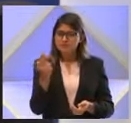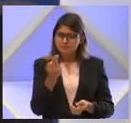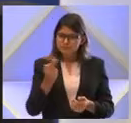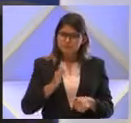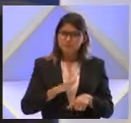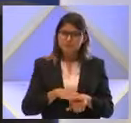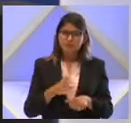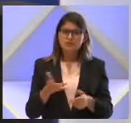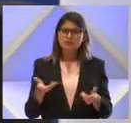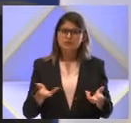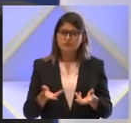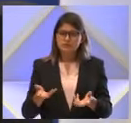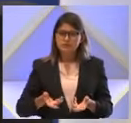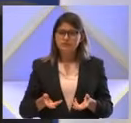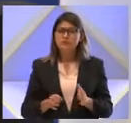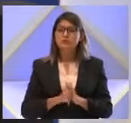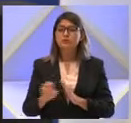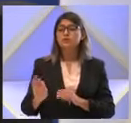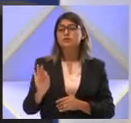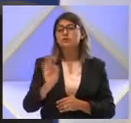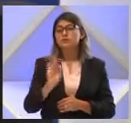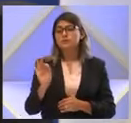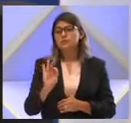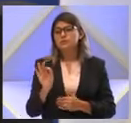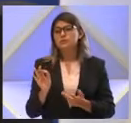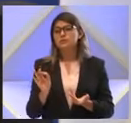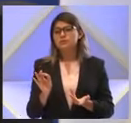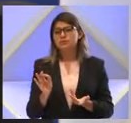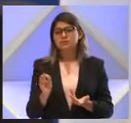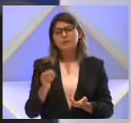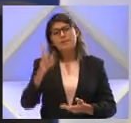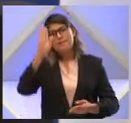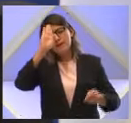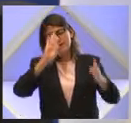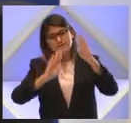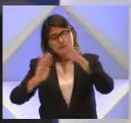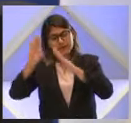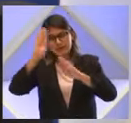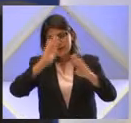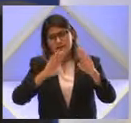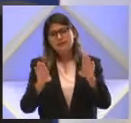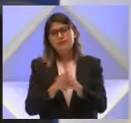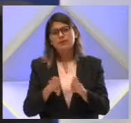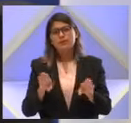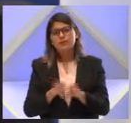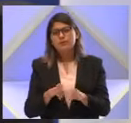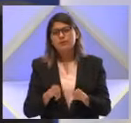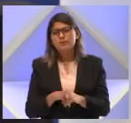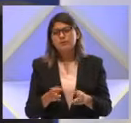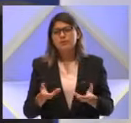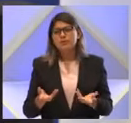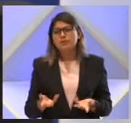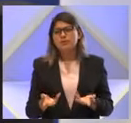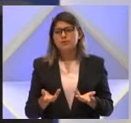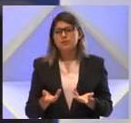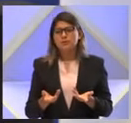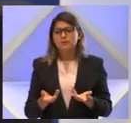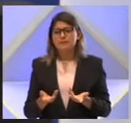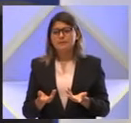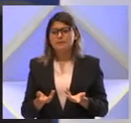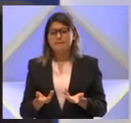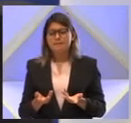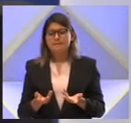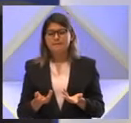también en otra ocasión y recapacitar sobre cómo es que